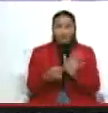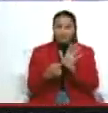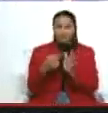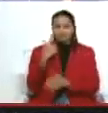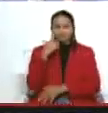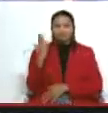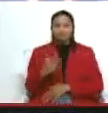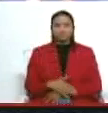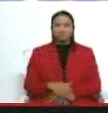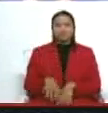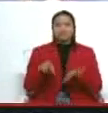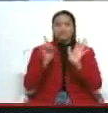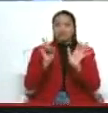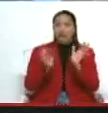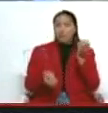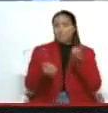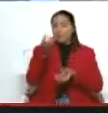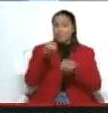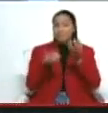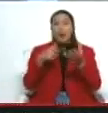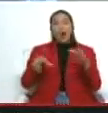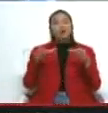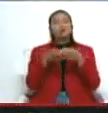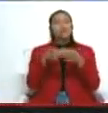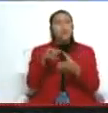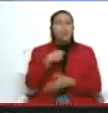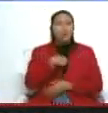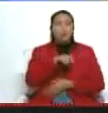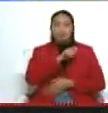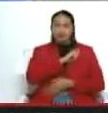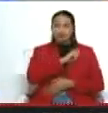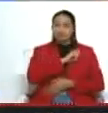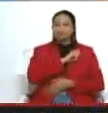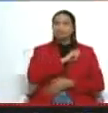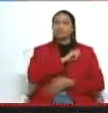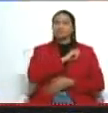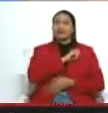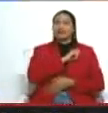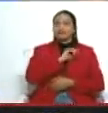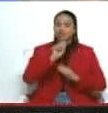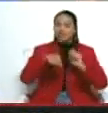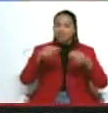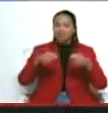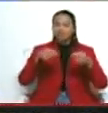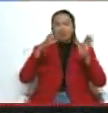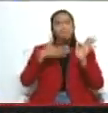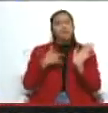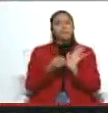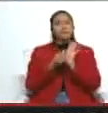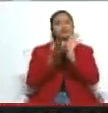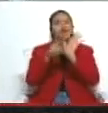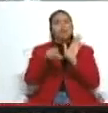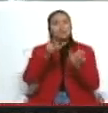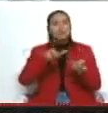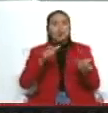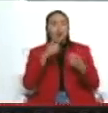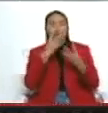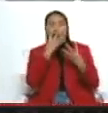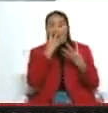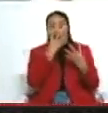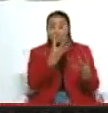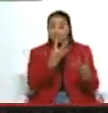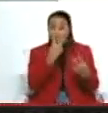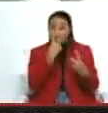Los 6 malabaristas del grupo español Pitacatro hicieron lo propio al lograr transmitir emociones con sus objetos